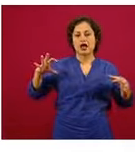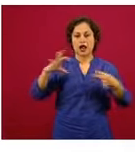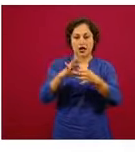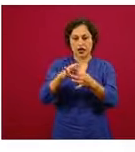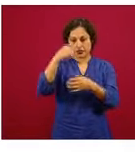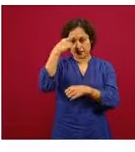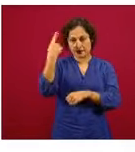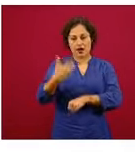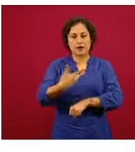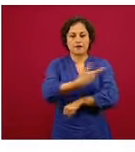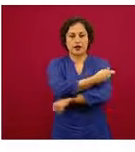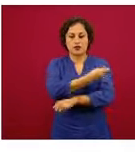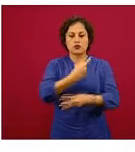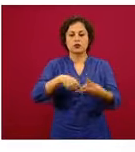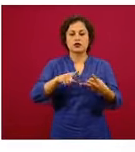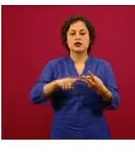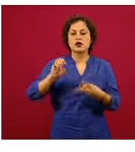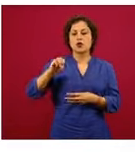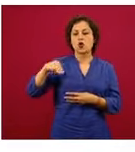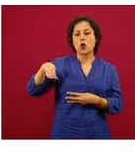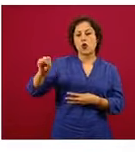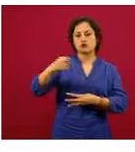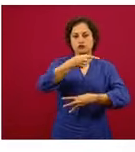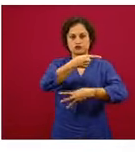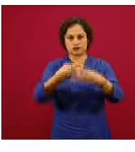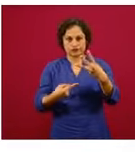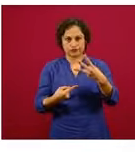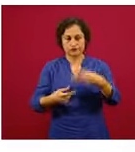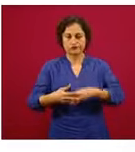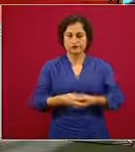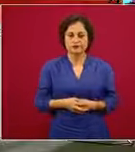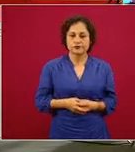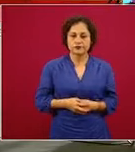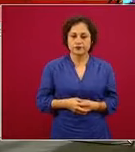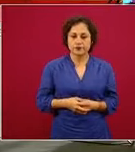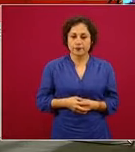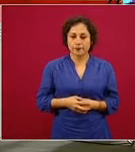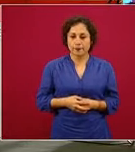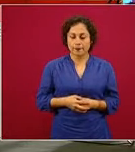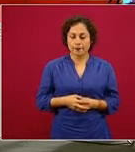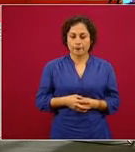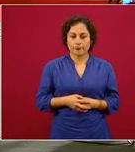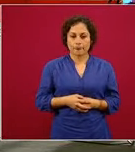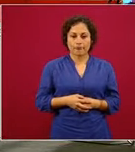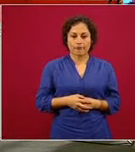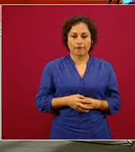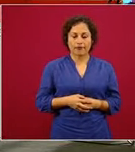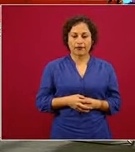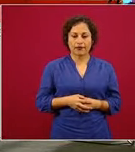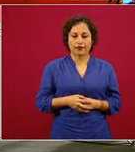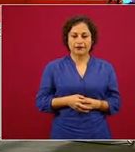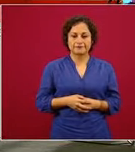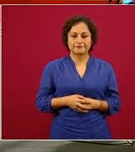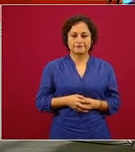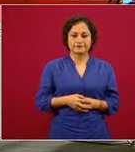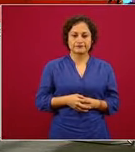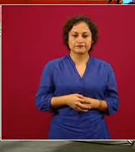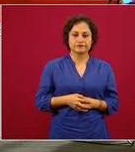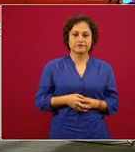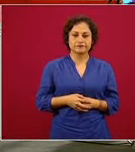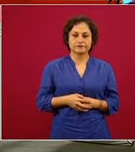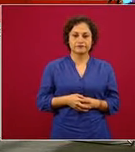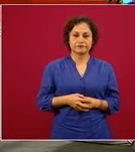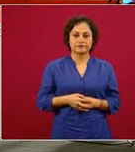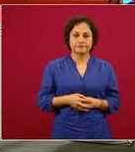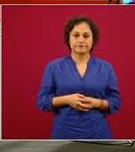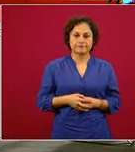inmunización y la Organización Mundial de la Salud. La siguiente, por favor. Después del